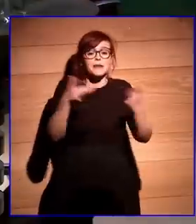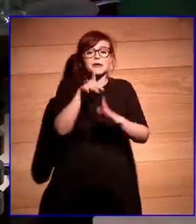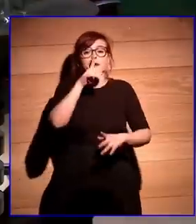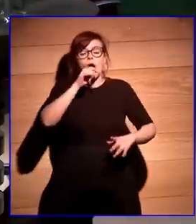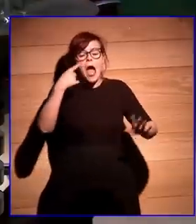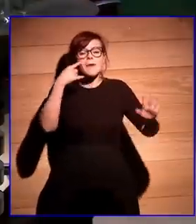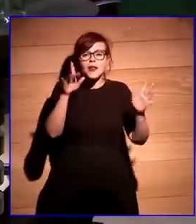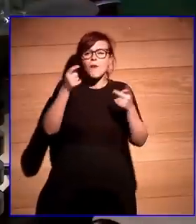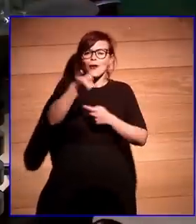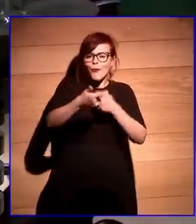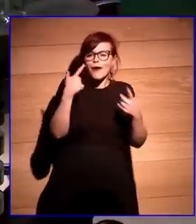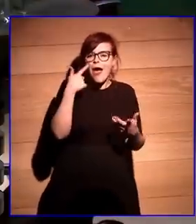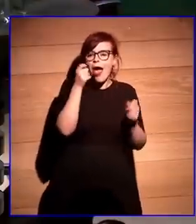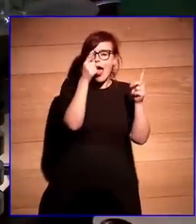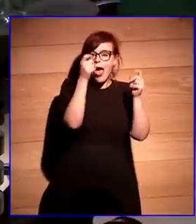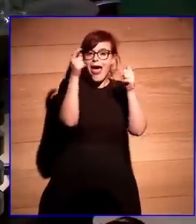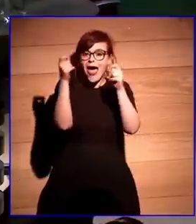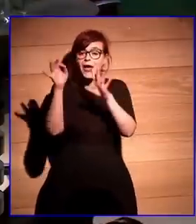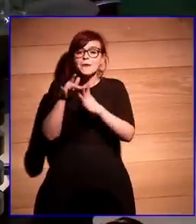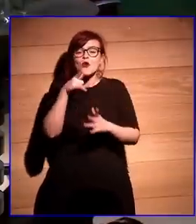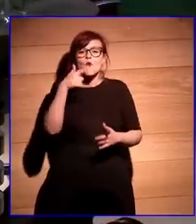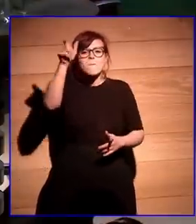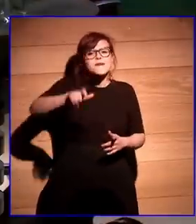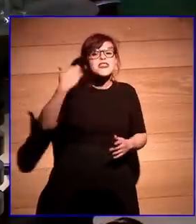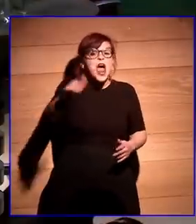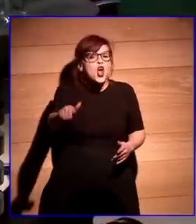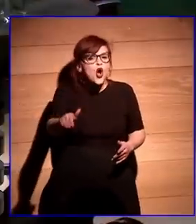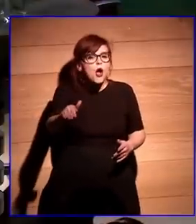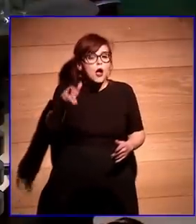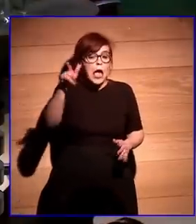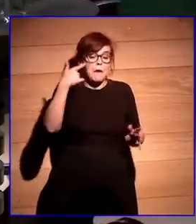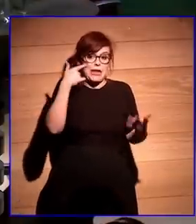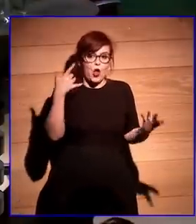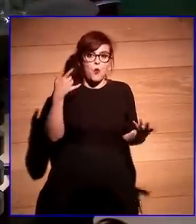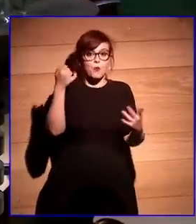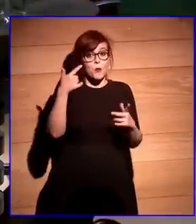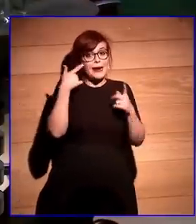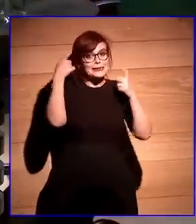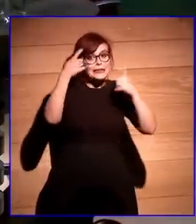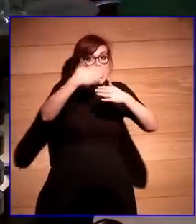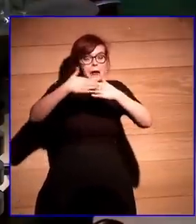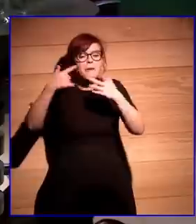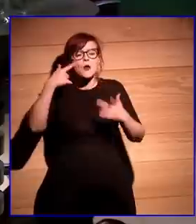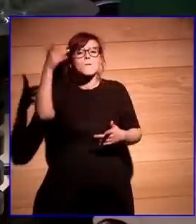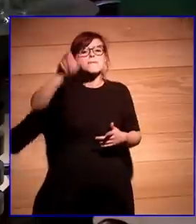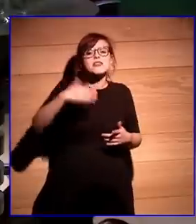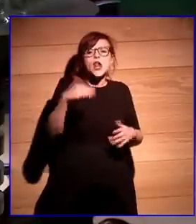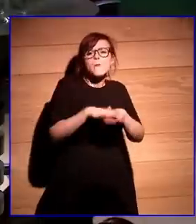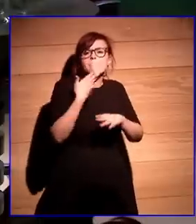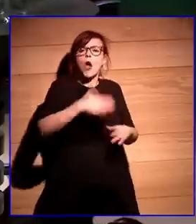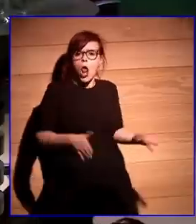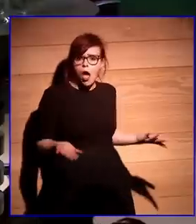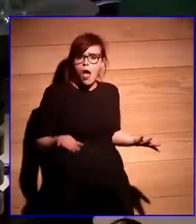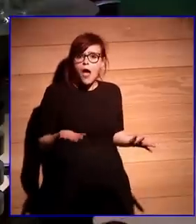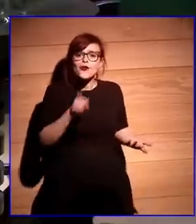Clarísimamente. Vamos acotando. ¿Y qué tiene que tener un villano para... Digo, por seguir acotando, ¿no? ¿Qué tiene que tener un villano para que mole?